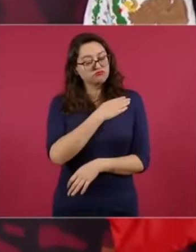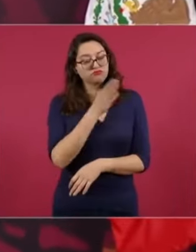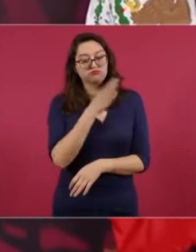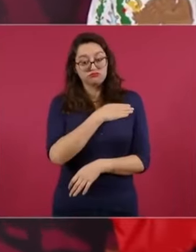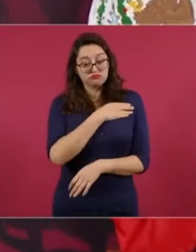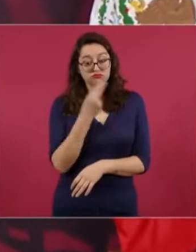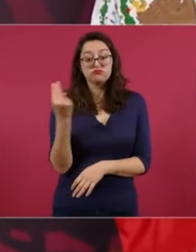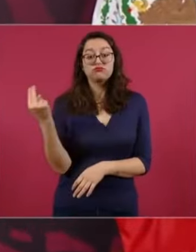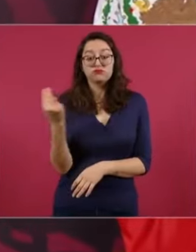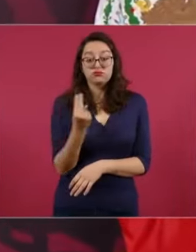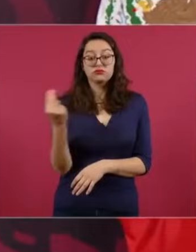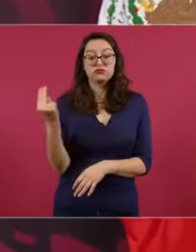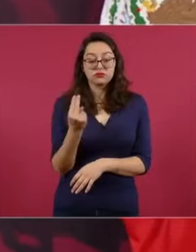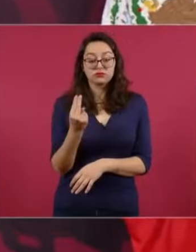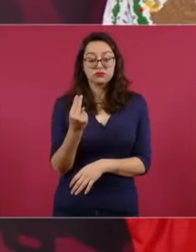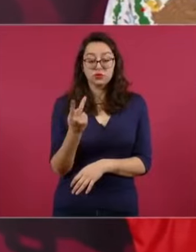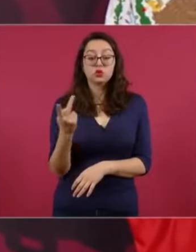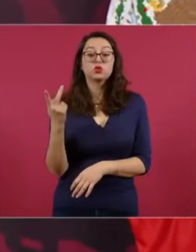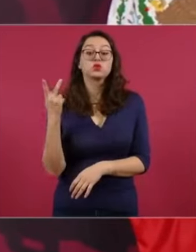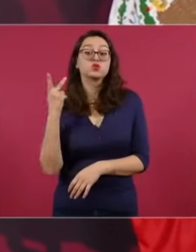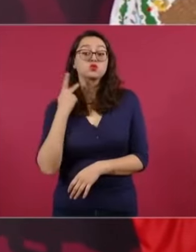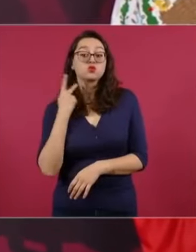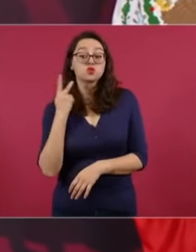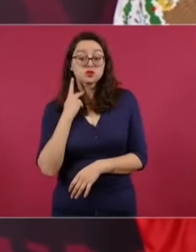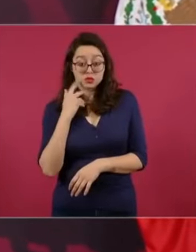y que para ejercer la política,